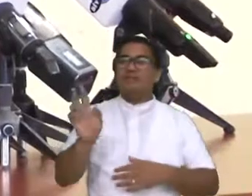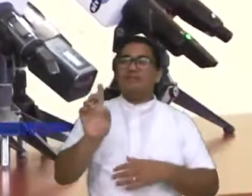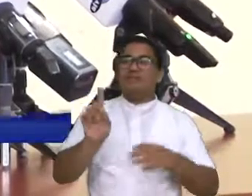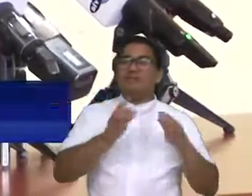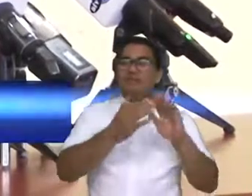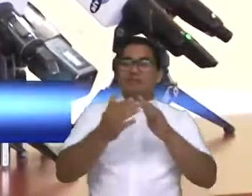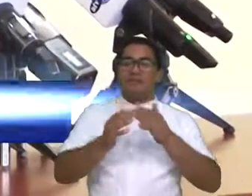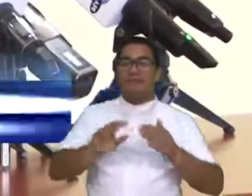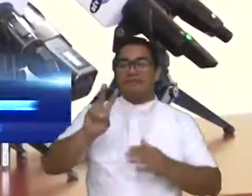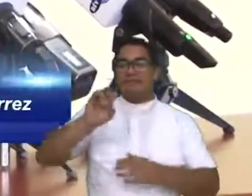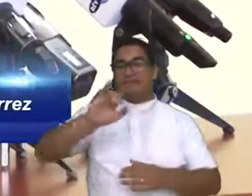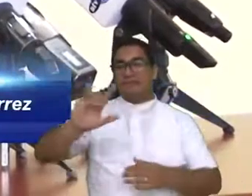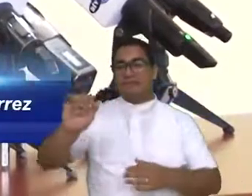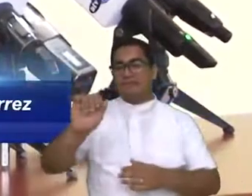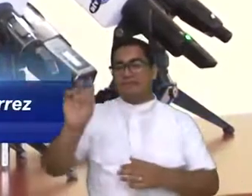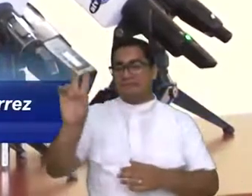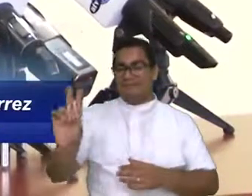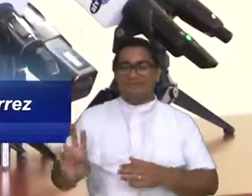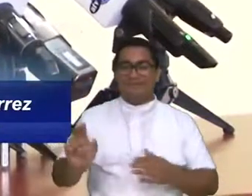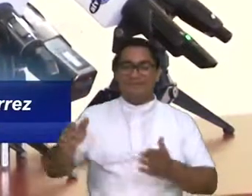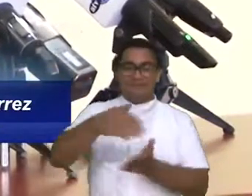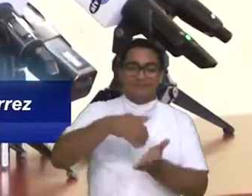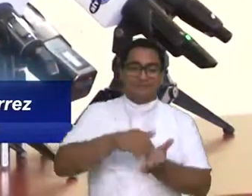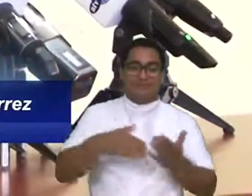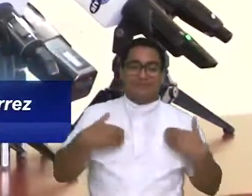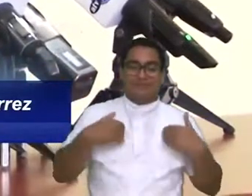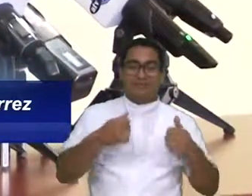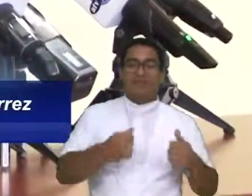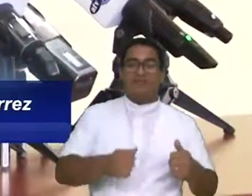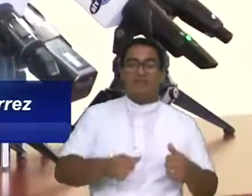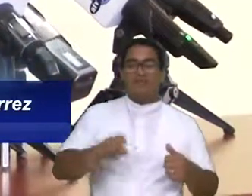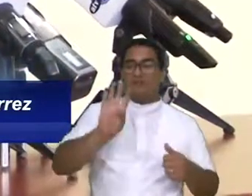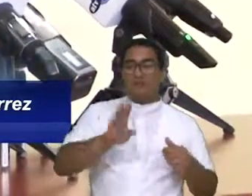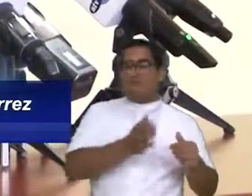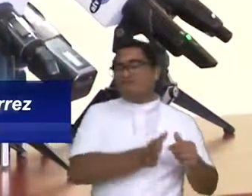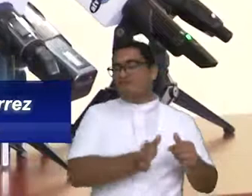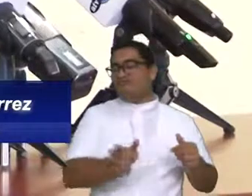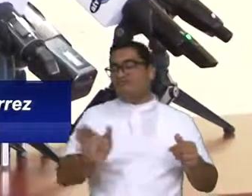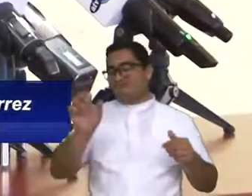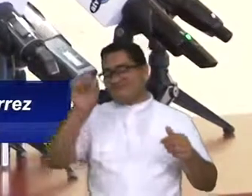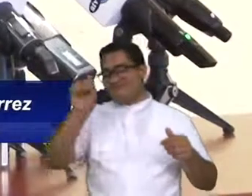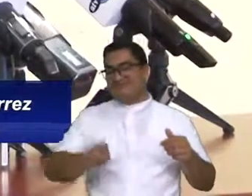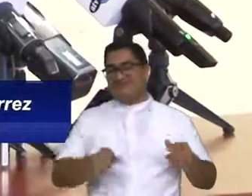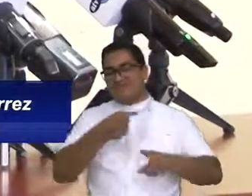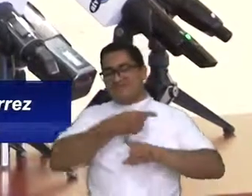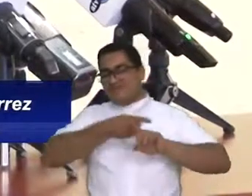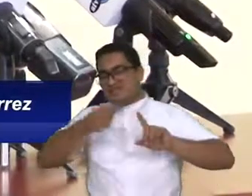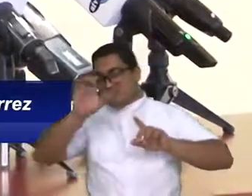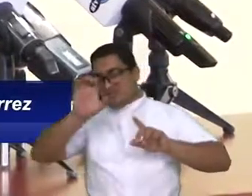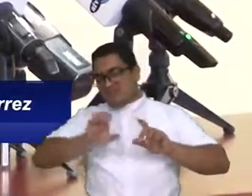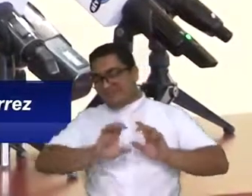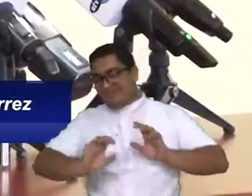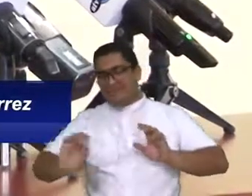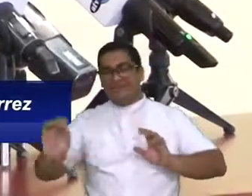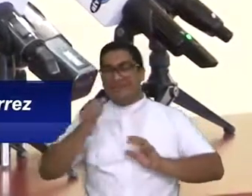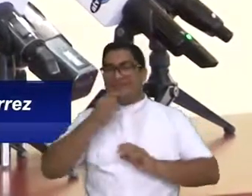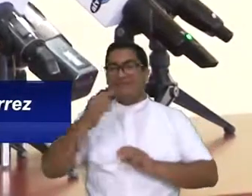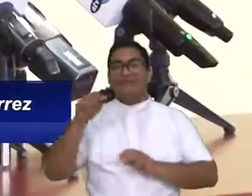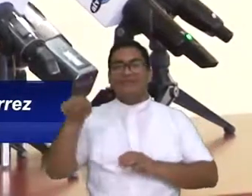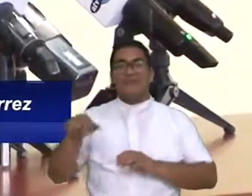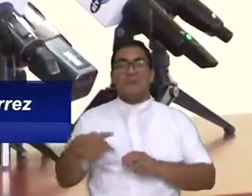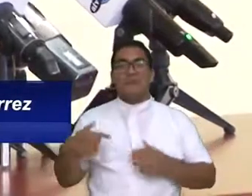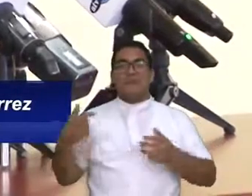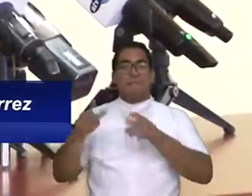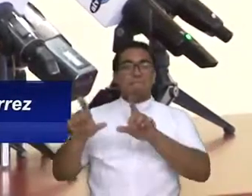el centro de salud, 4 andenes al sur, 1/2 cuadra al oeste, andén 4 del grupo G.